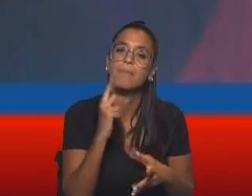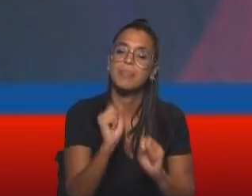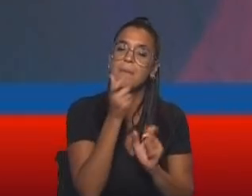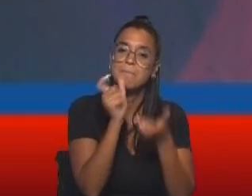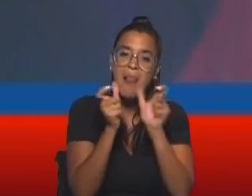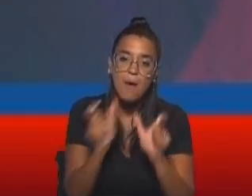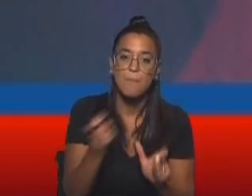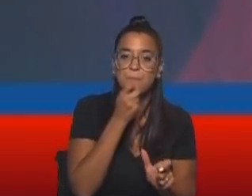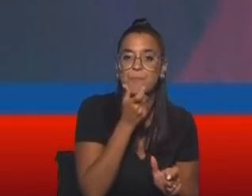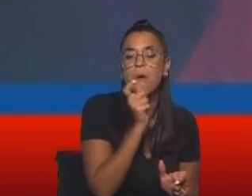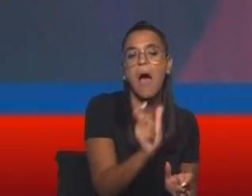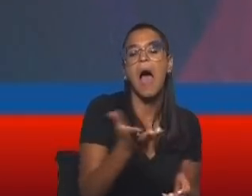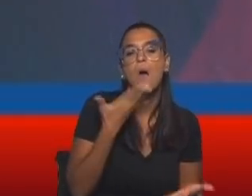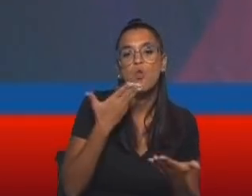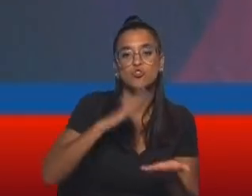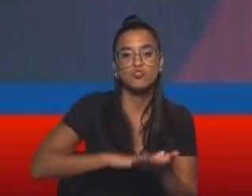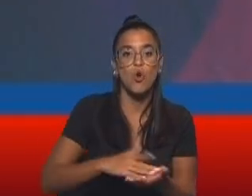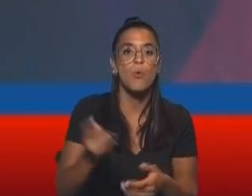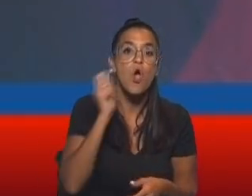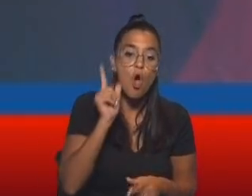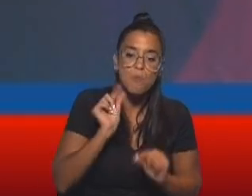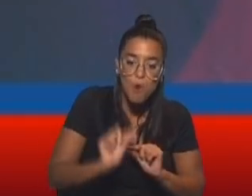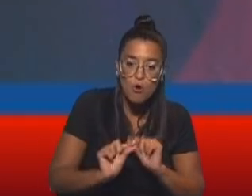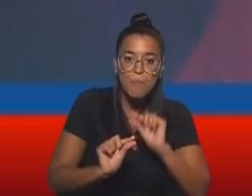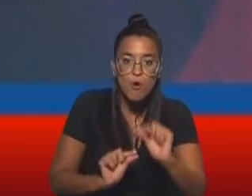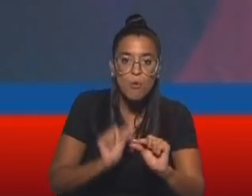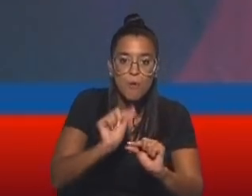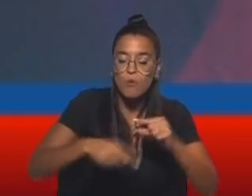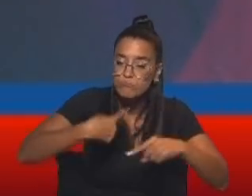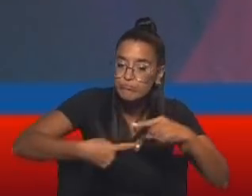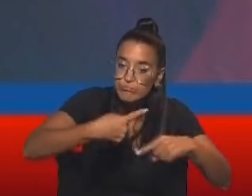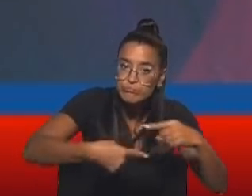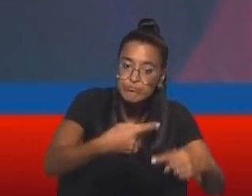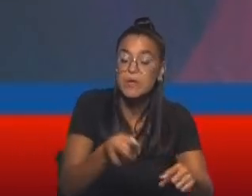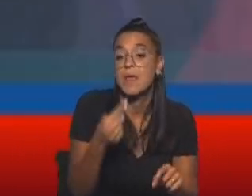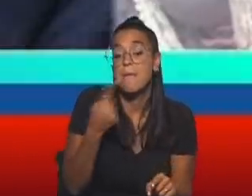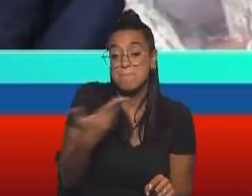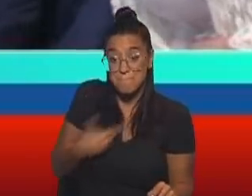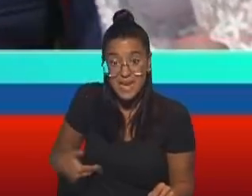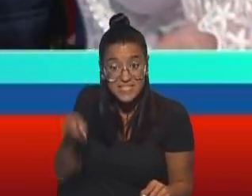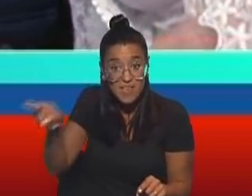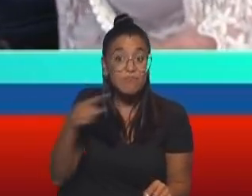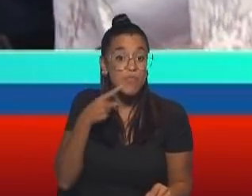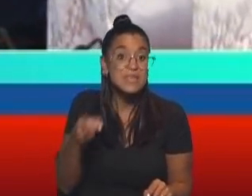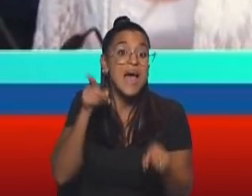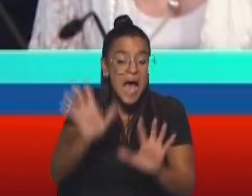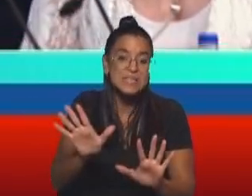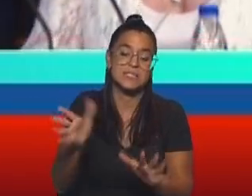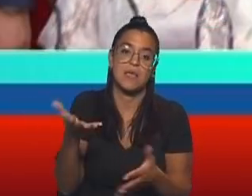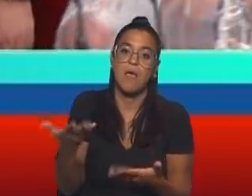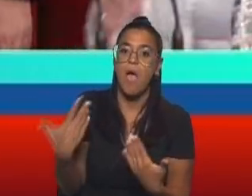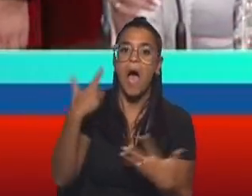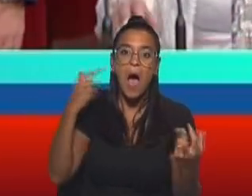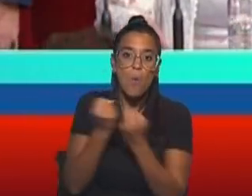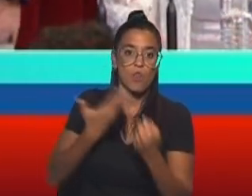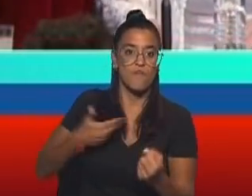palabras como, por ejemplo, habló de logros paulatinos y continuos, cosas que, según el presidente, va a permitir el acuerdo con el FMI.